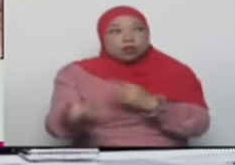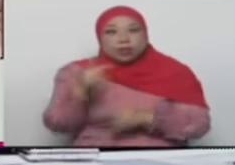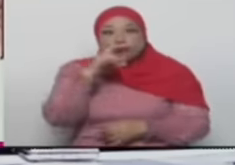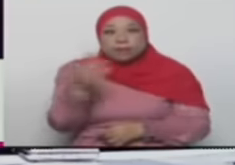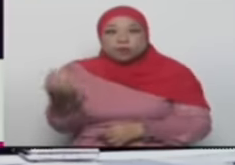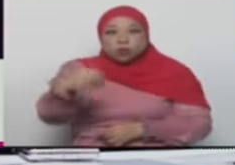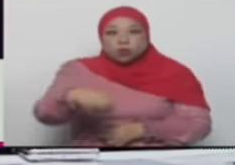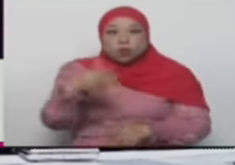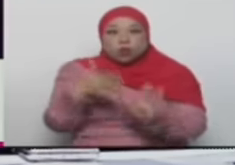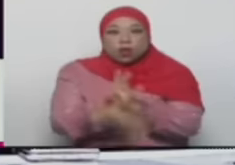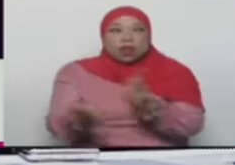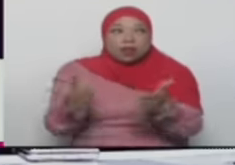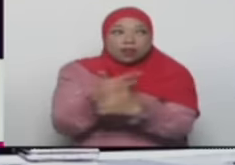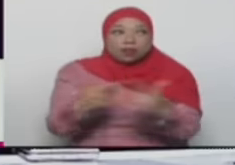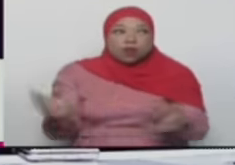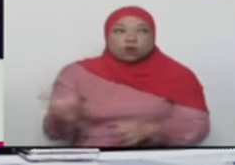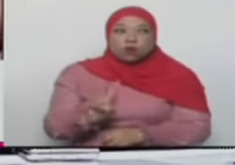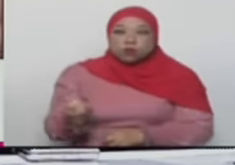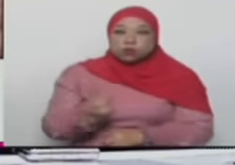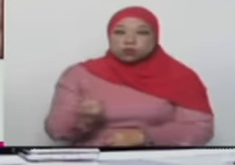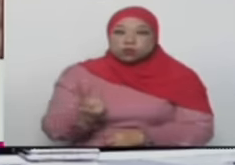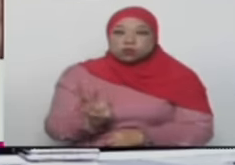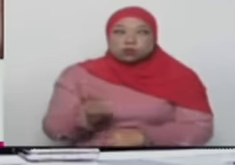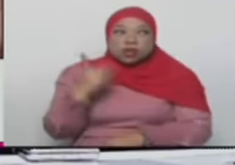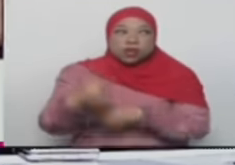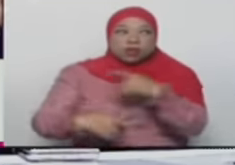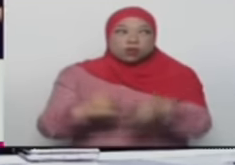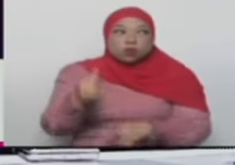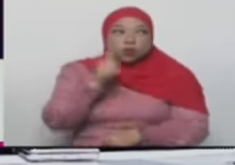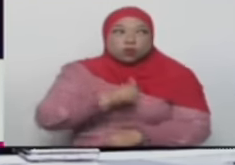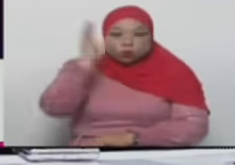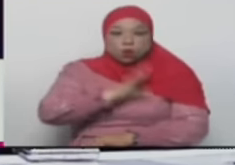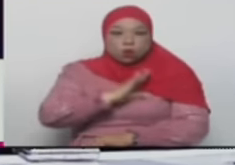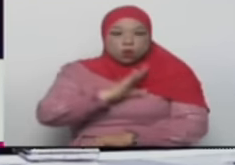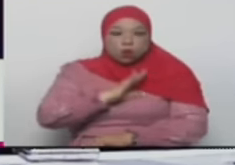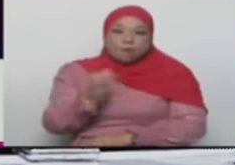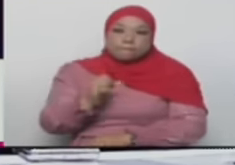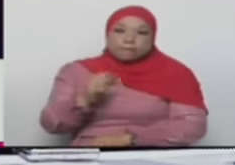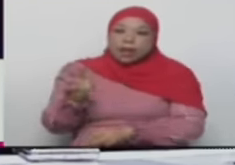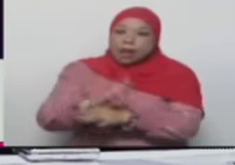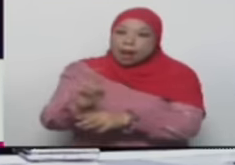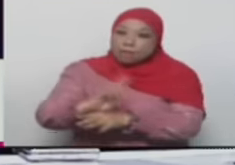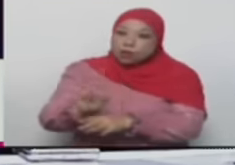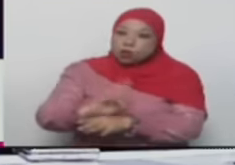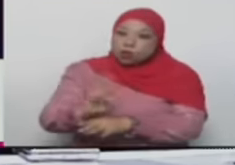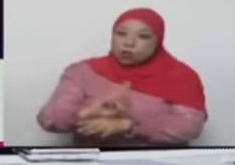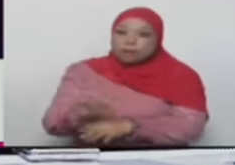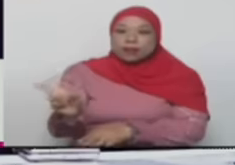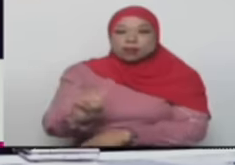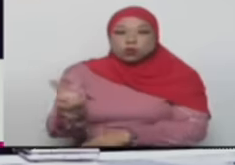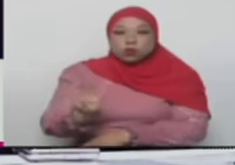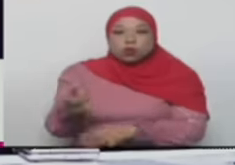Tenemos que ir liberando al país de las dependencias. Esperando que tarde,